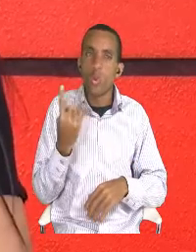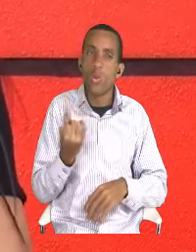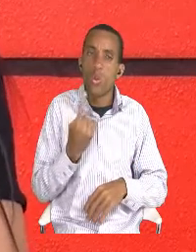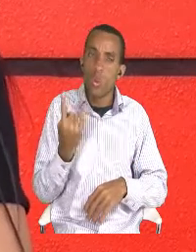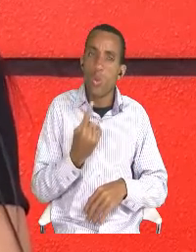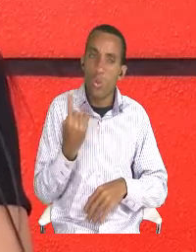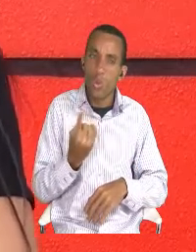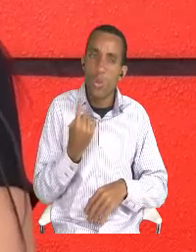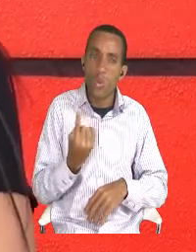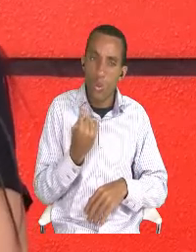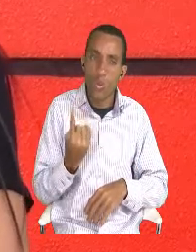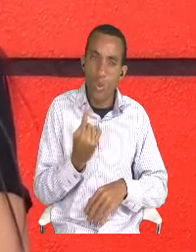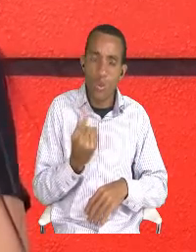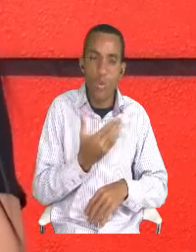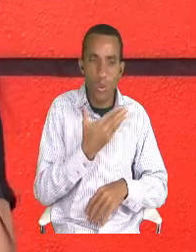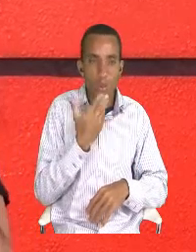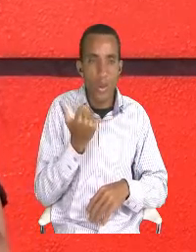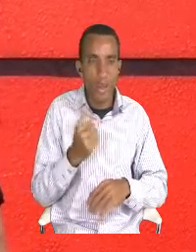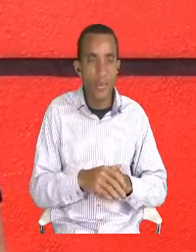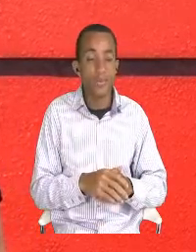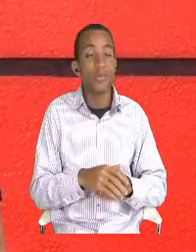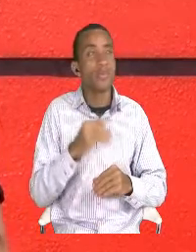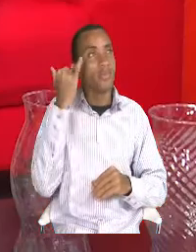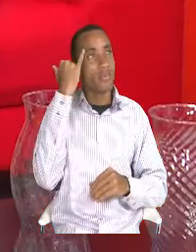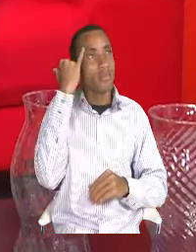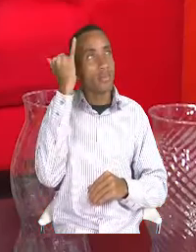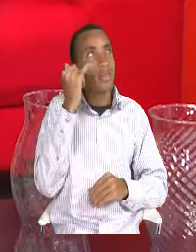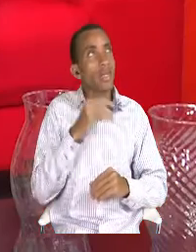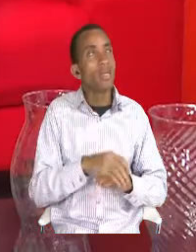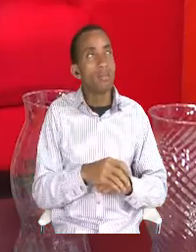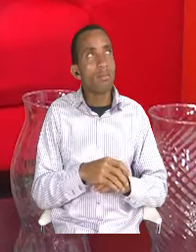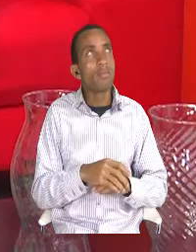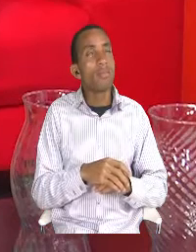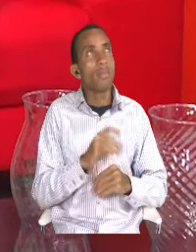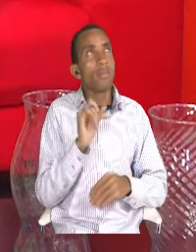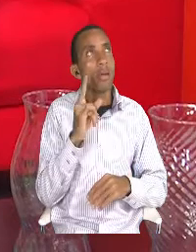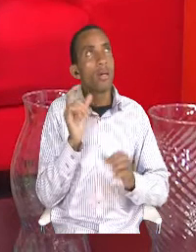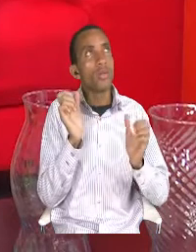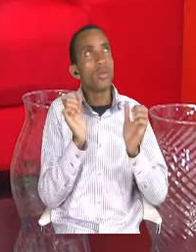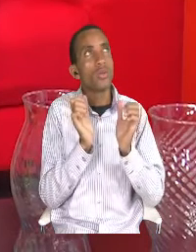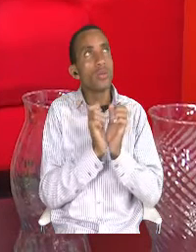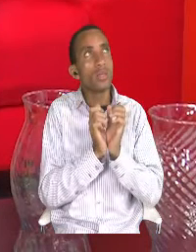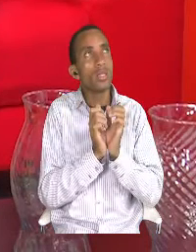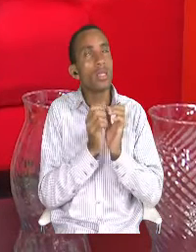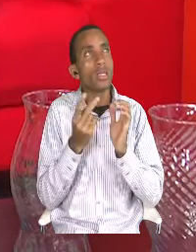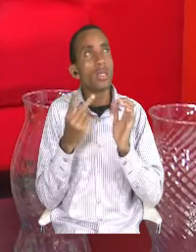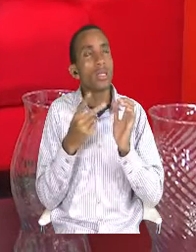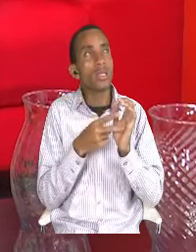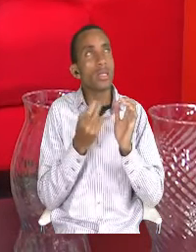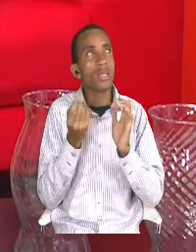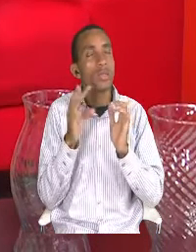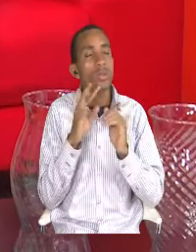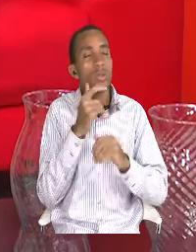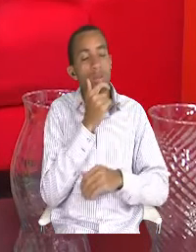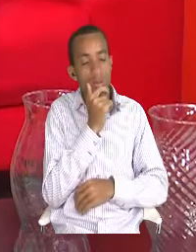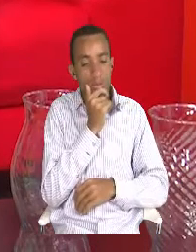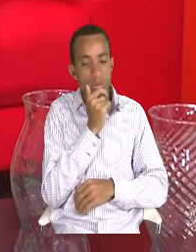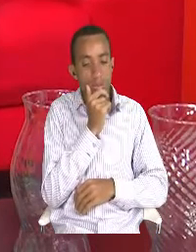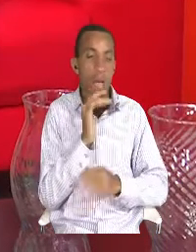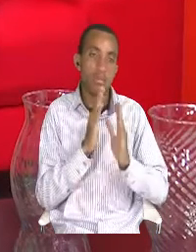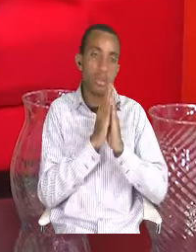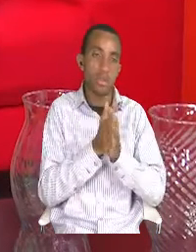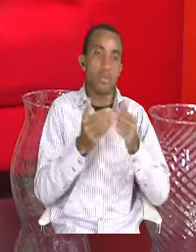Bueno, la idea surgió en mayo del 2014 y en diciembre 16 del 2014 abrimos el negocio,